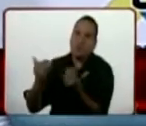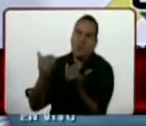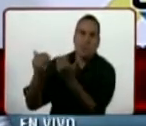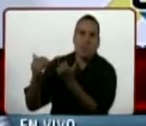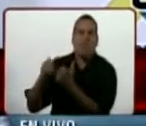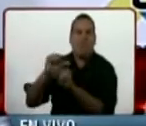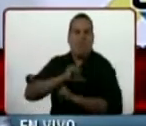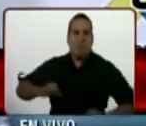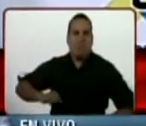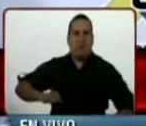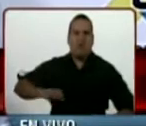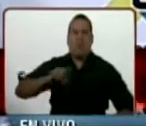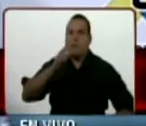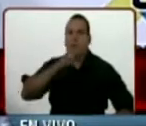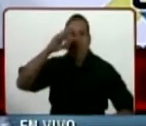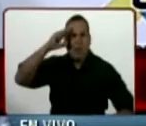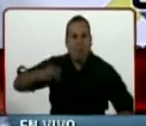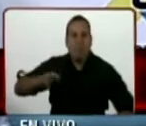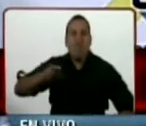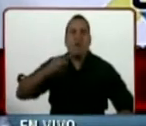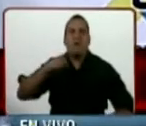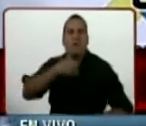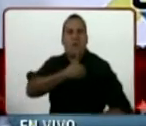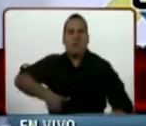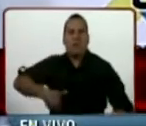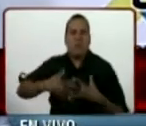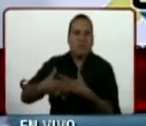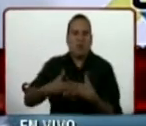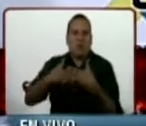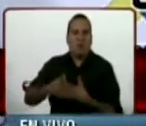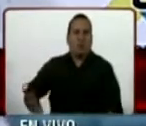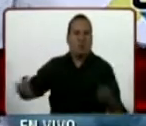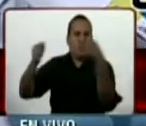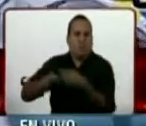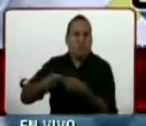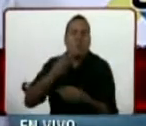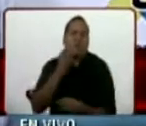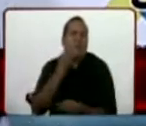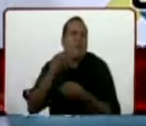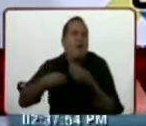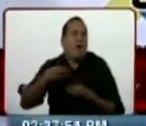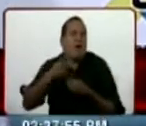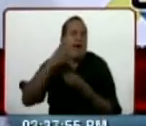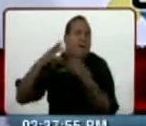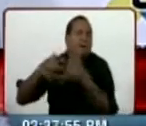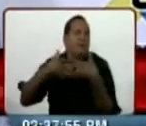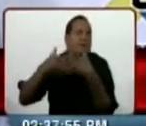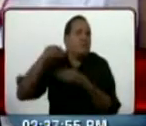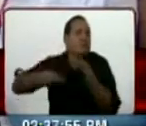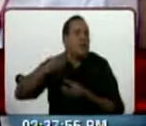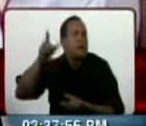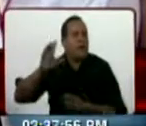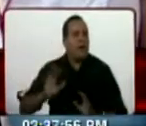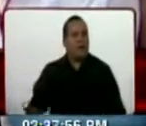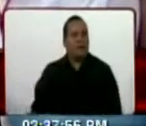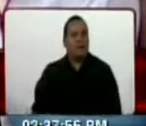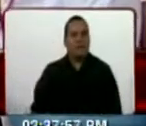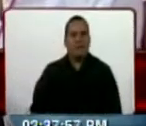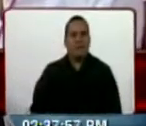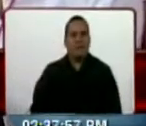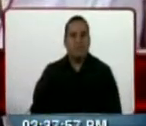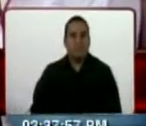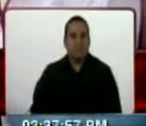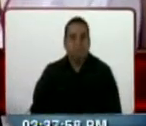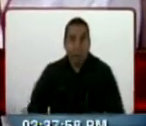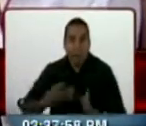la autoridad de Obama o para que se alcen en armas contra Obama? ¿Qué pasaría? ¿Qué tú crees que pasaría? El escándalo del